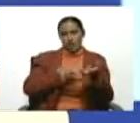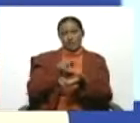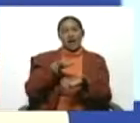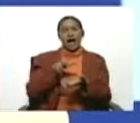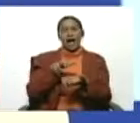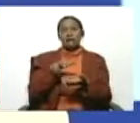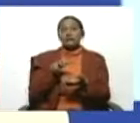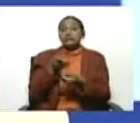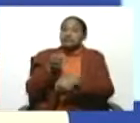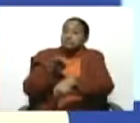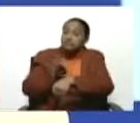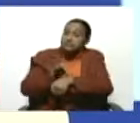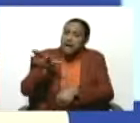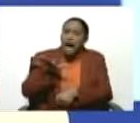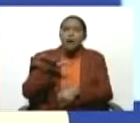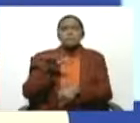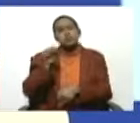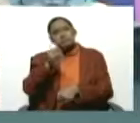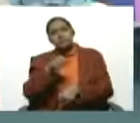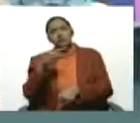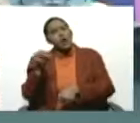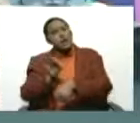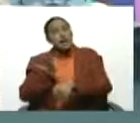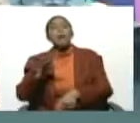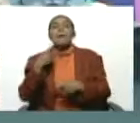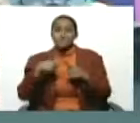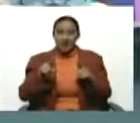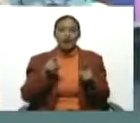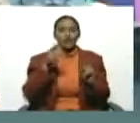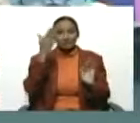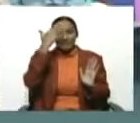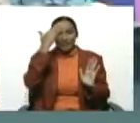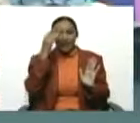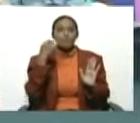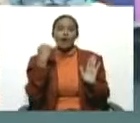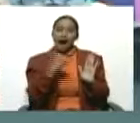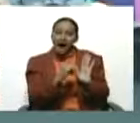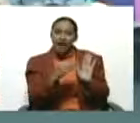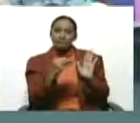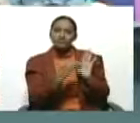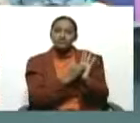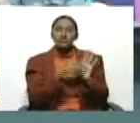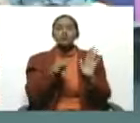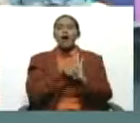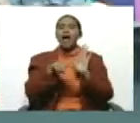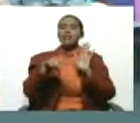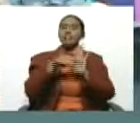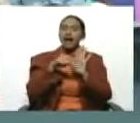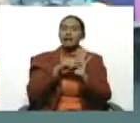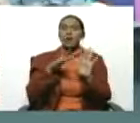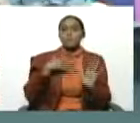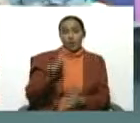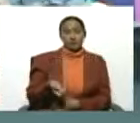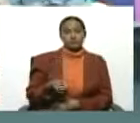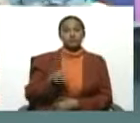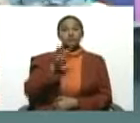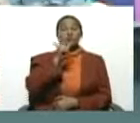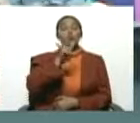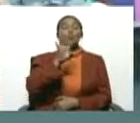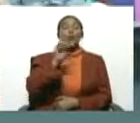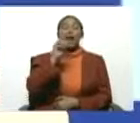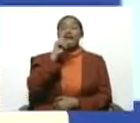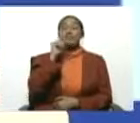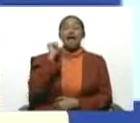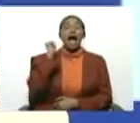grave pero este tipo de riesgo siempre está ahí presente y latente entonces el pasado en los últimos 40 años Mejor dicho varias veces la